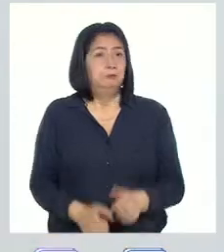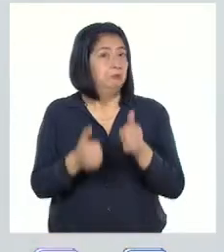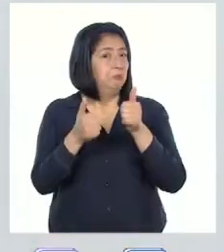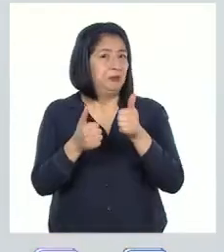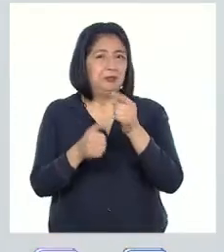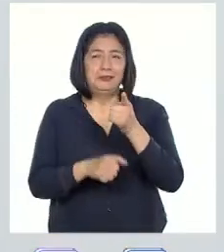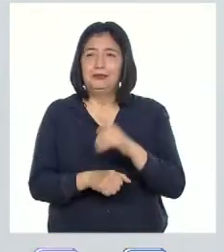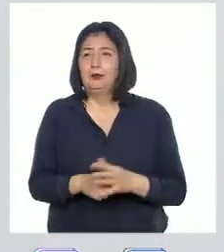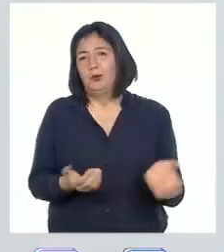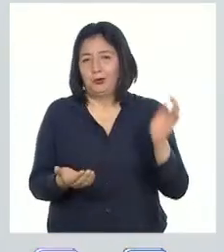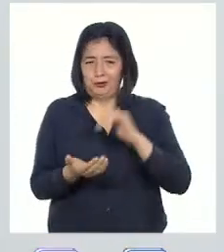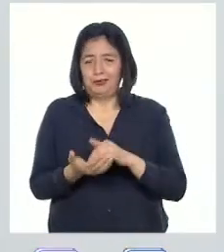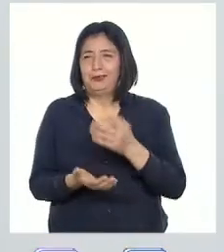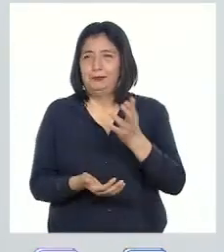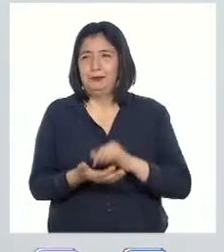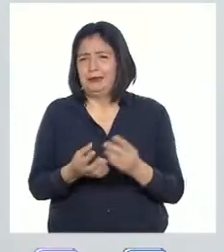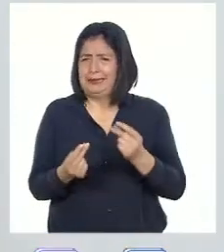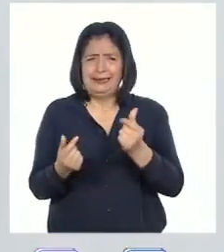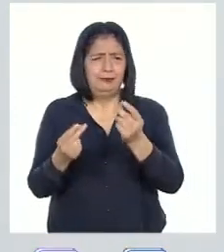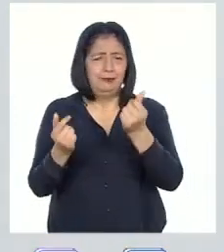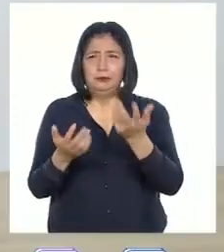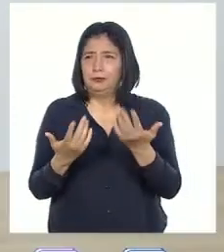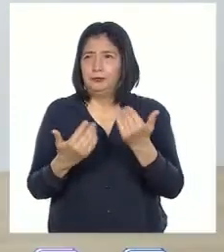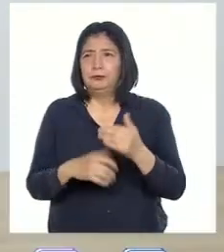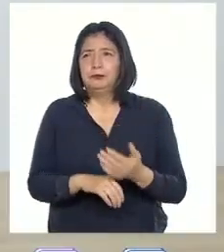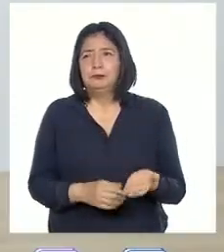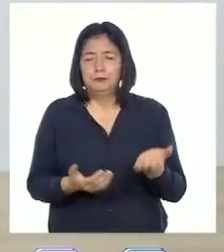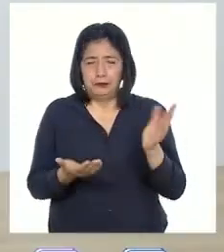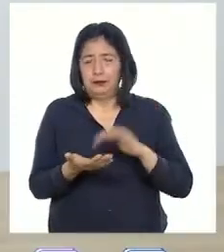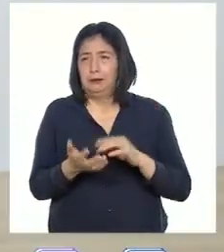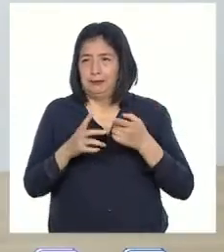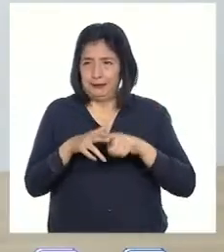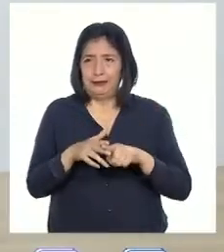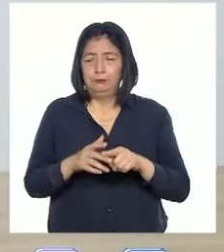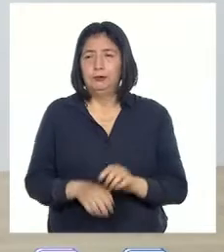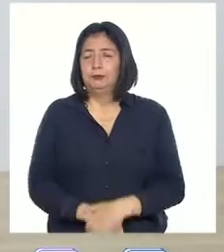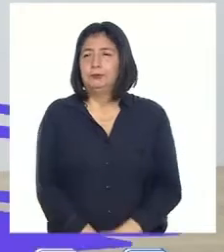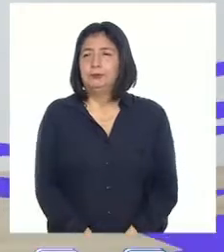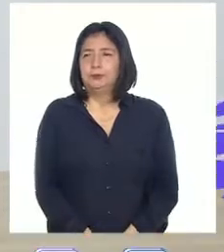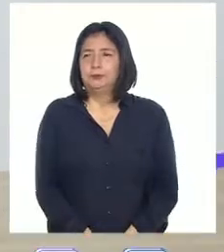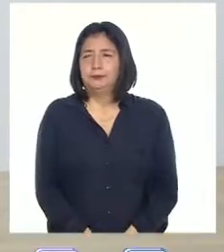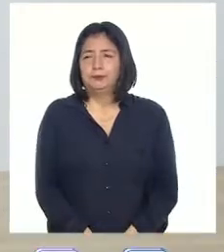Eso. Una vez más. Más rápido. Va.